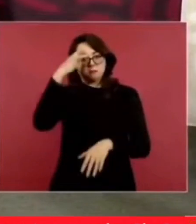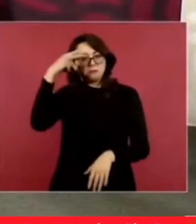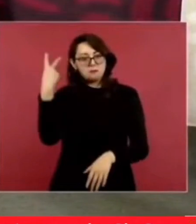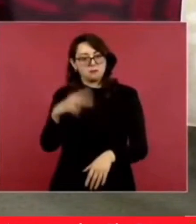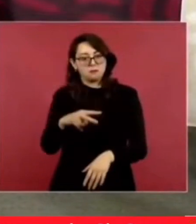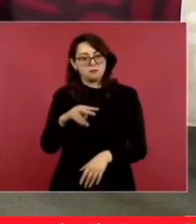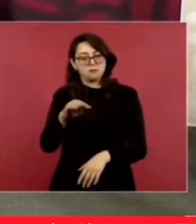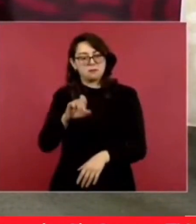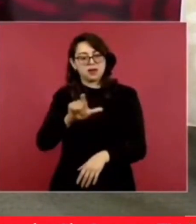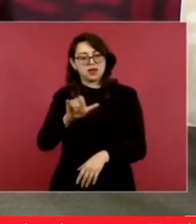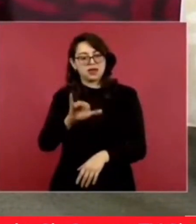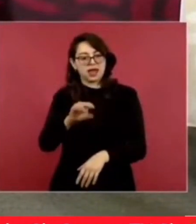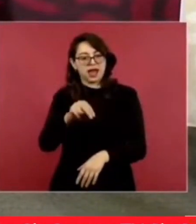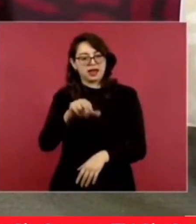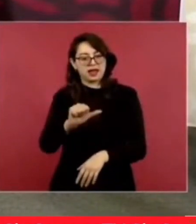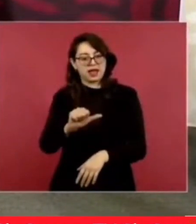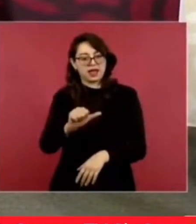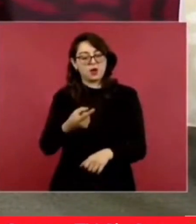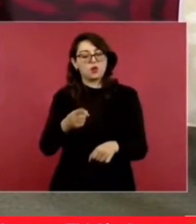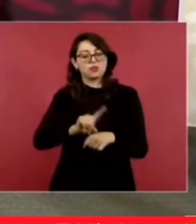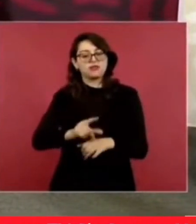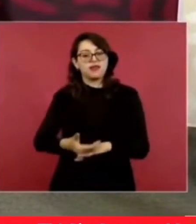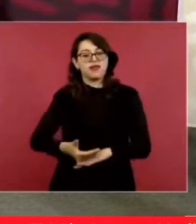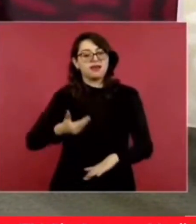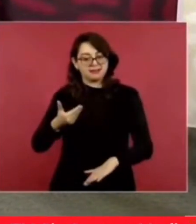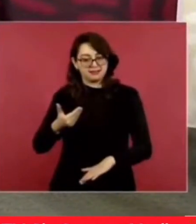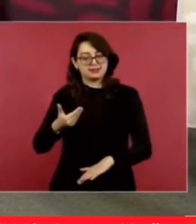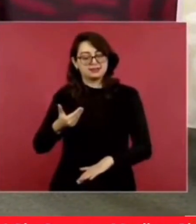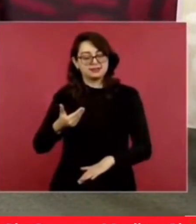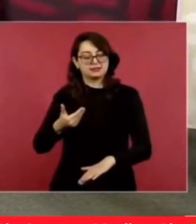Les vamos a invitar al aeropuerto